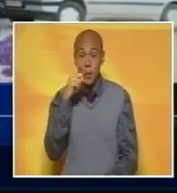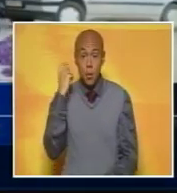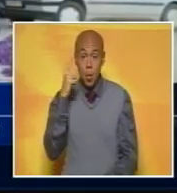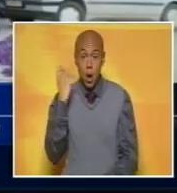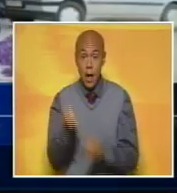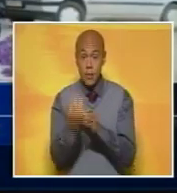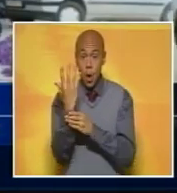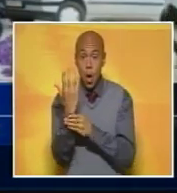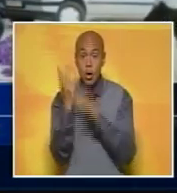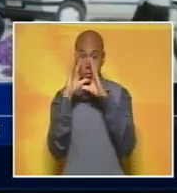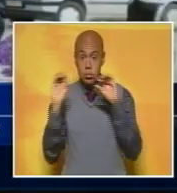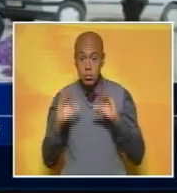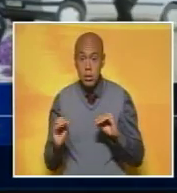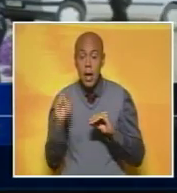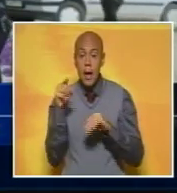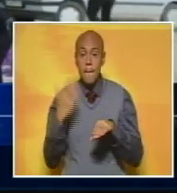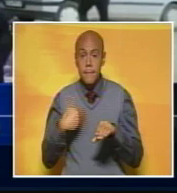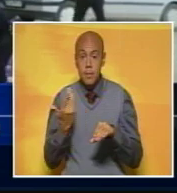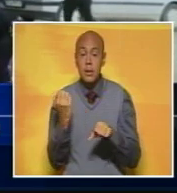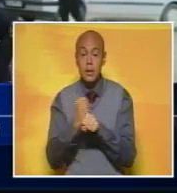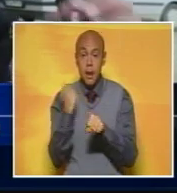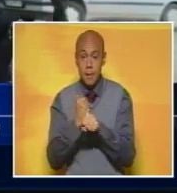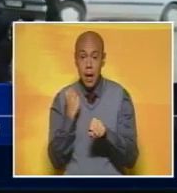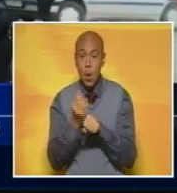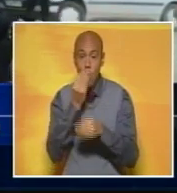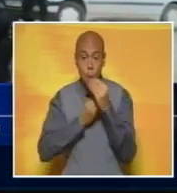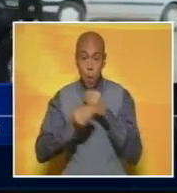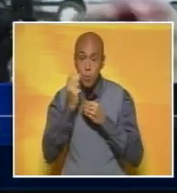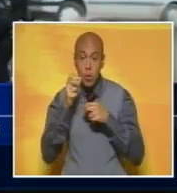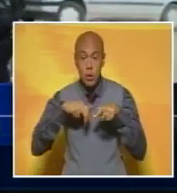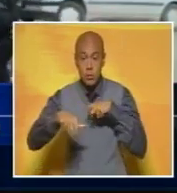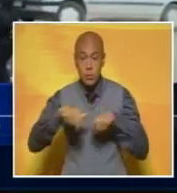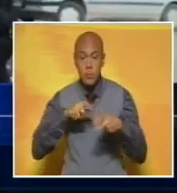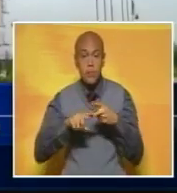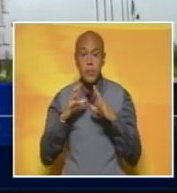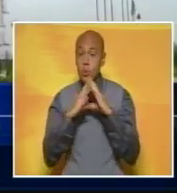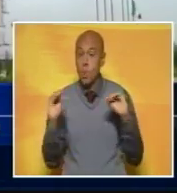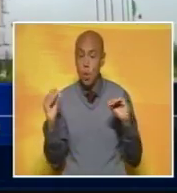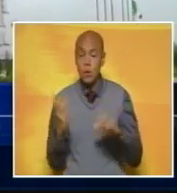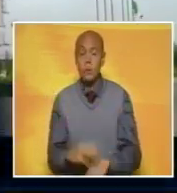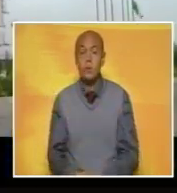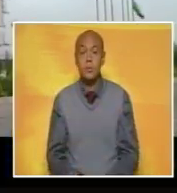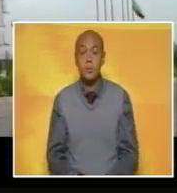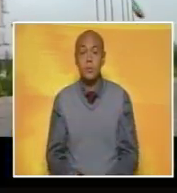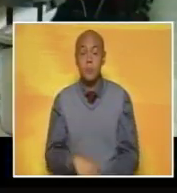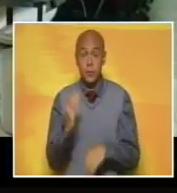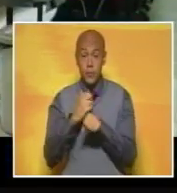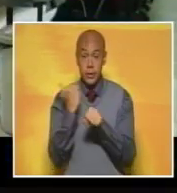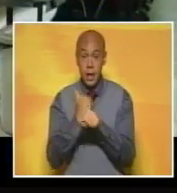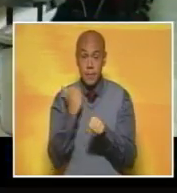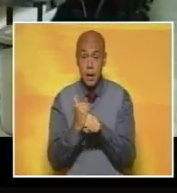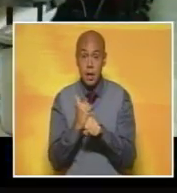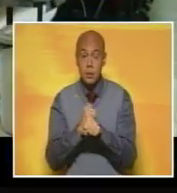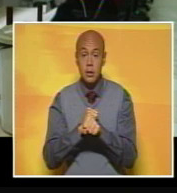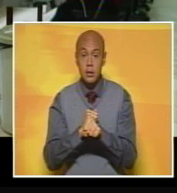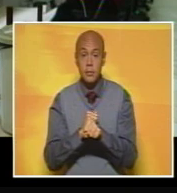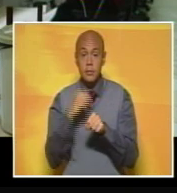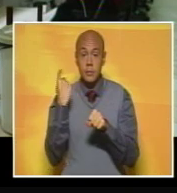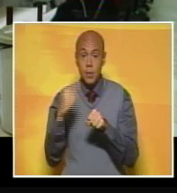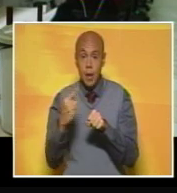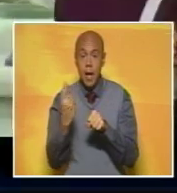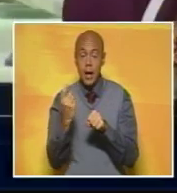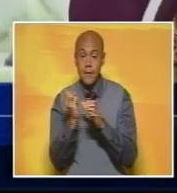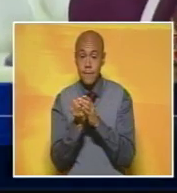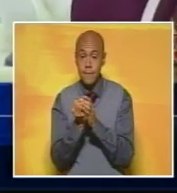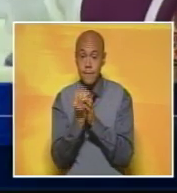provee sustento a los trabajadores, agricultores, comerciantes, tenderos, todos. Los trabajadores separan cuidadosamente la pequeña